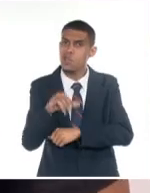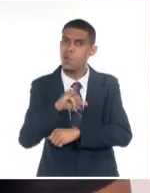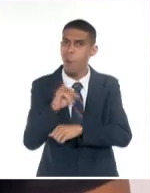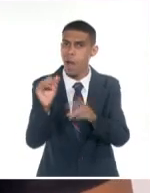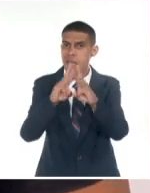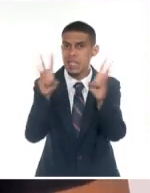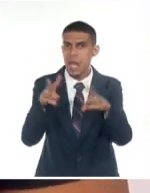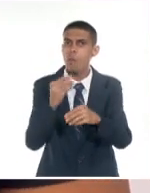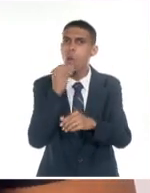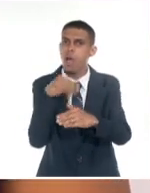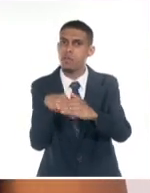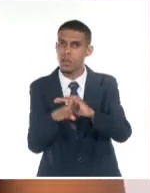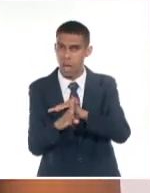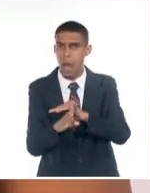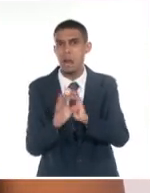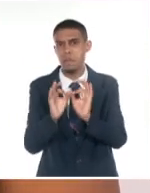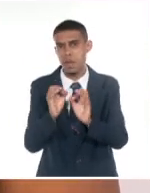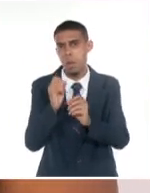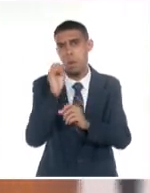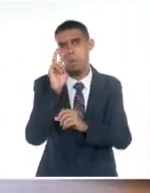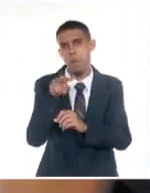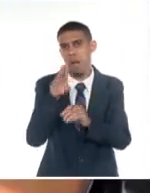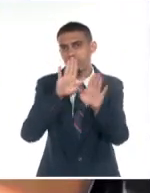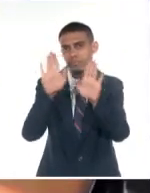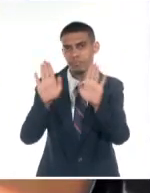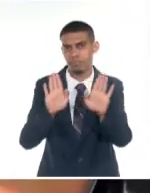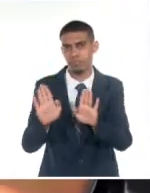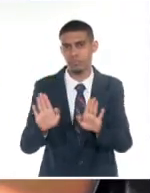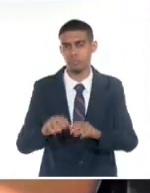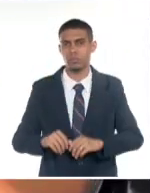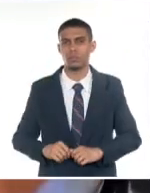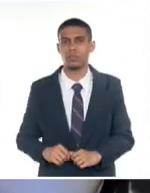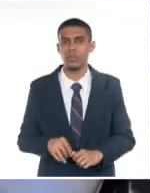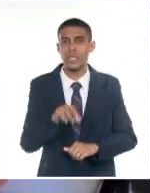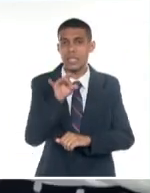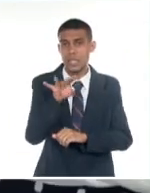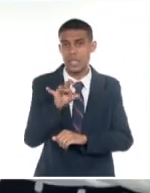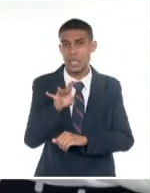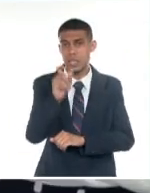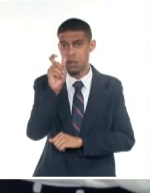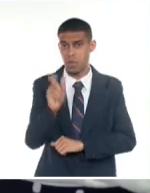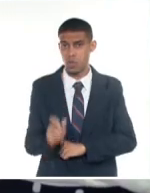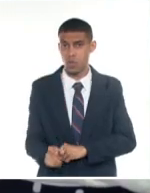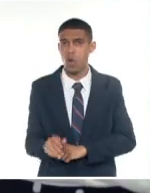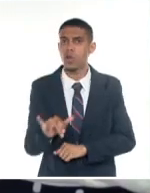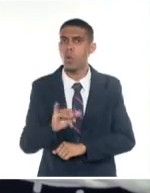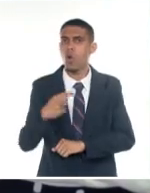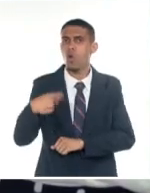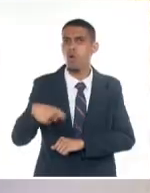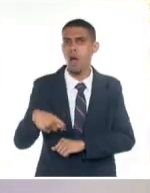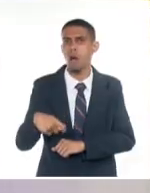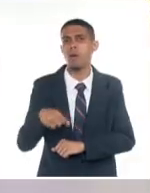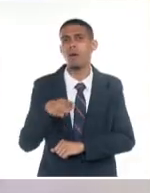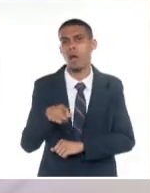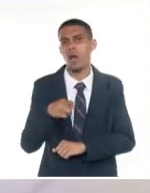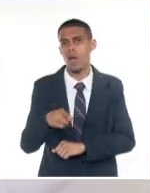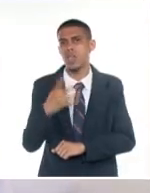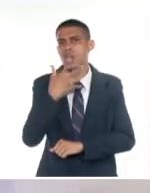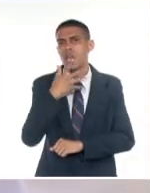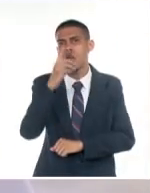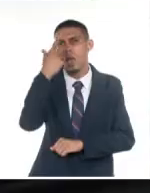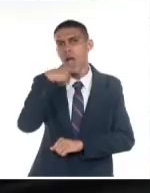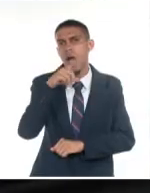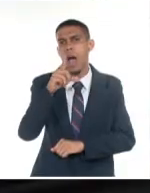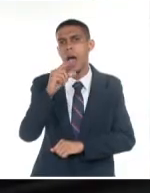de realidad virtual y poder ver las obras. 15 artistas pasaron el rigor del jurado que presidió Alberto Lescay Merencio,